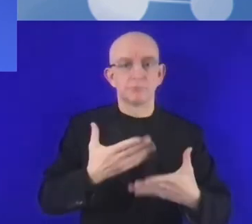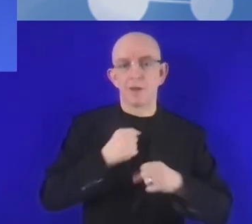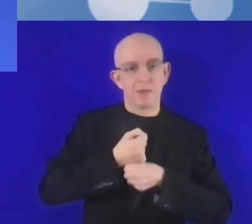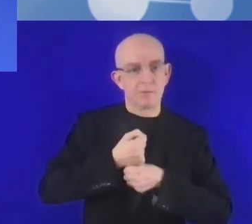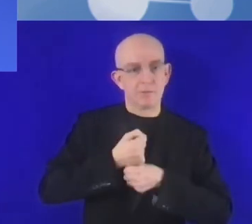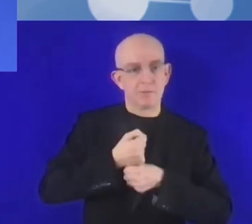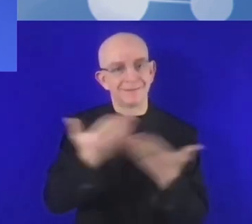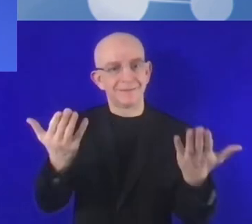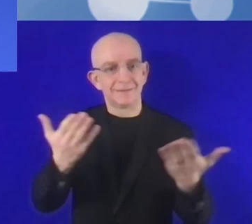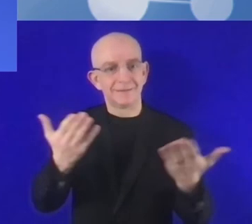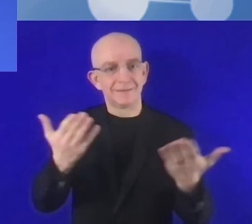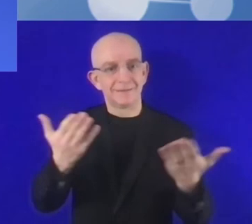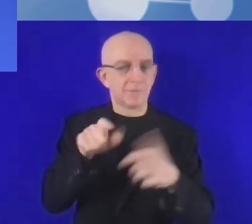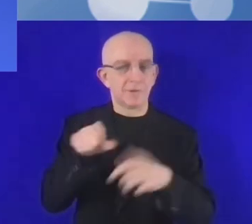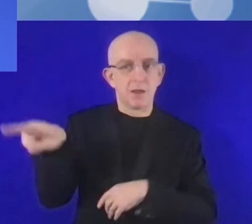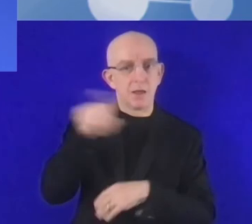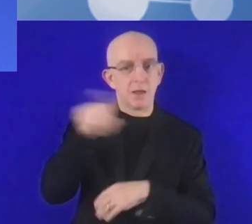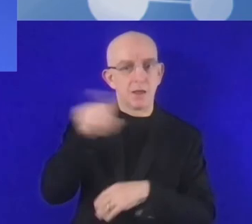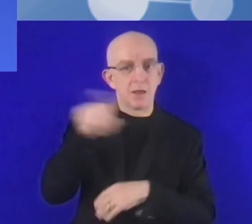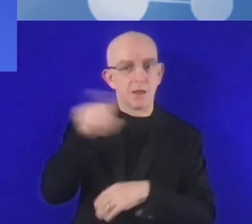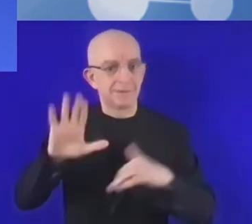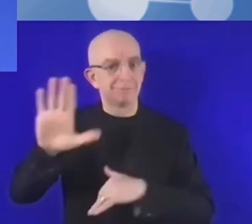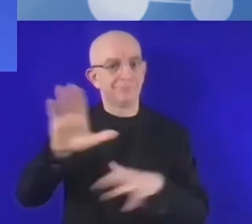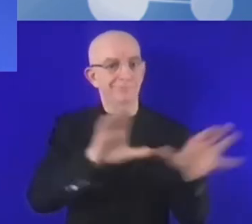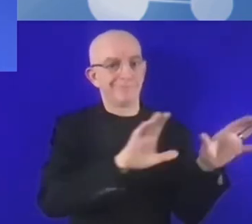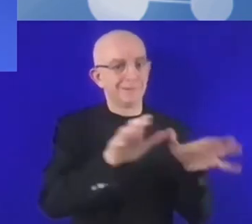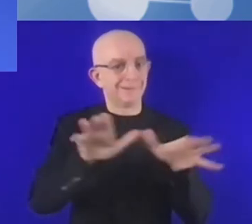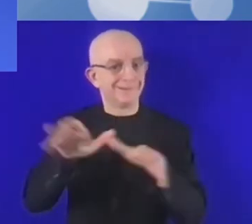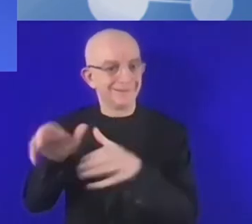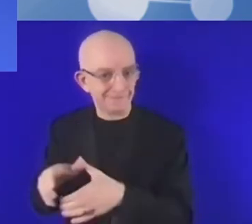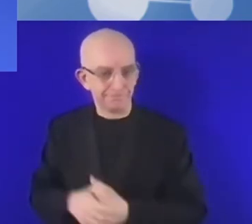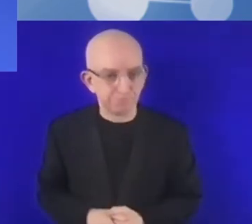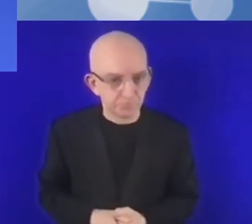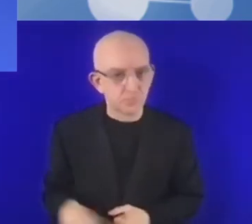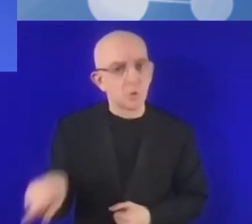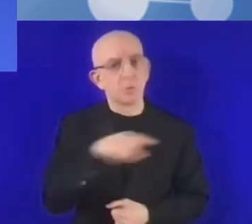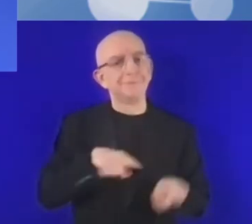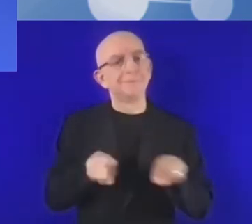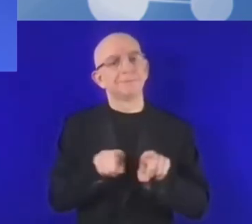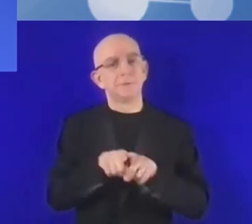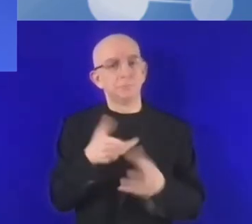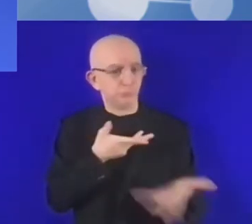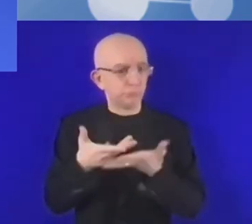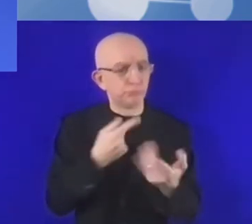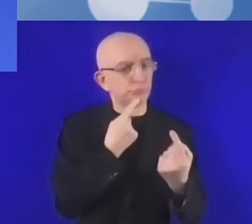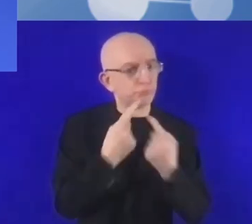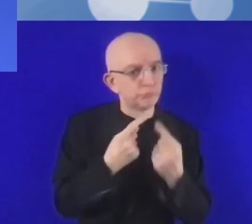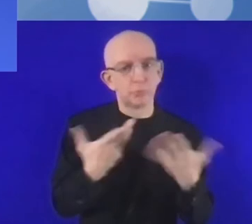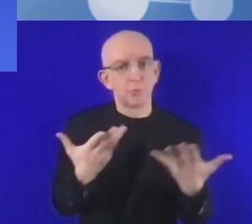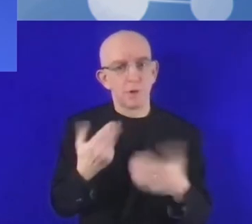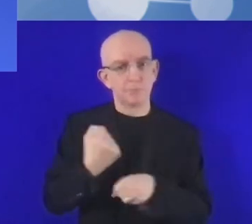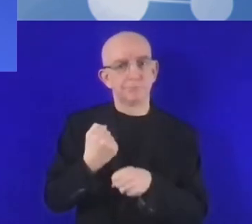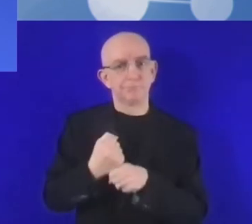la cooperación digital entre países, entre estados, en diferentes formatos. Ayer nos encontramos aquí con muchos ministros de